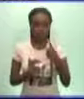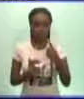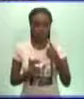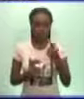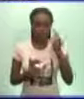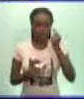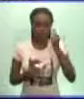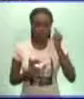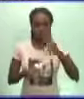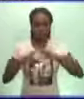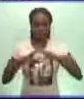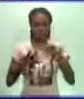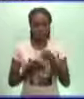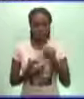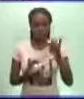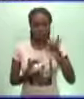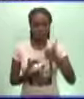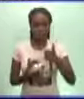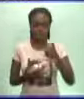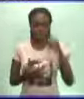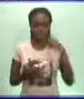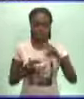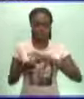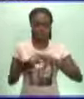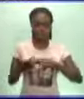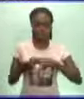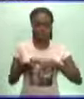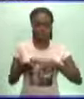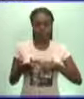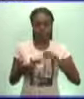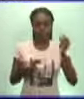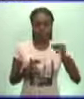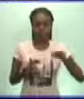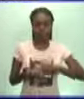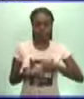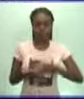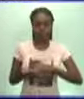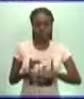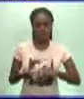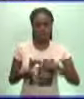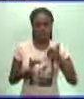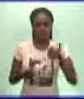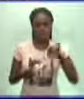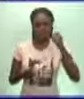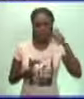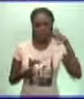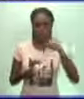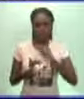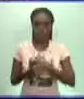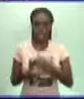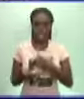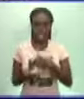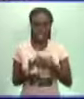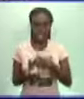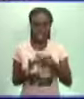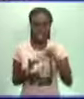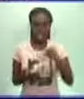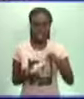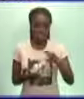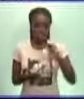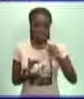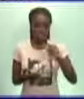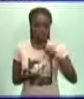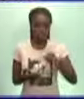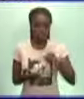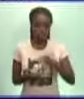interpretar cada vez mejor lo que el escritor quiere expresar y comprender bien lo que se dice. De esta manera,